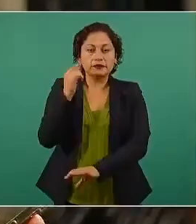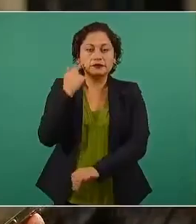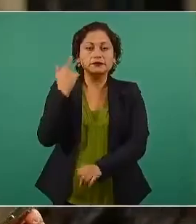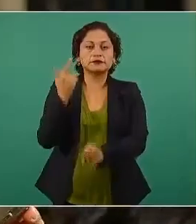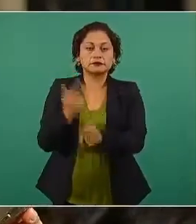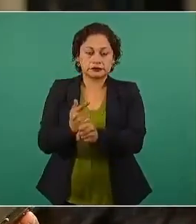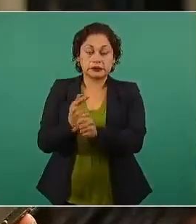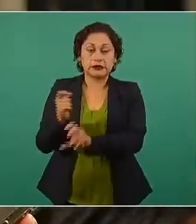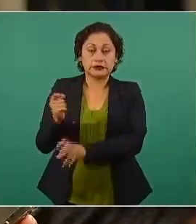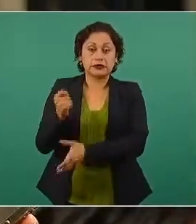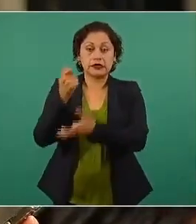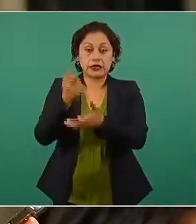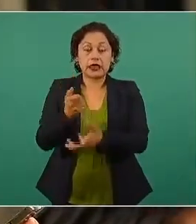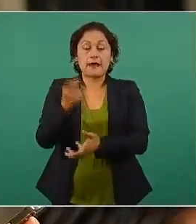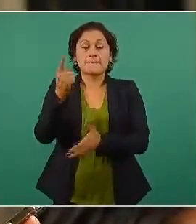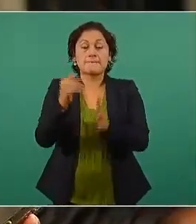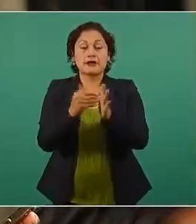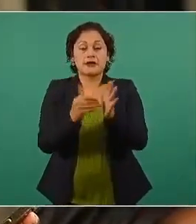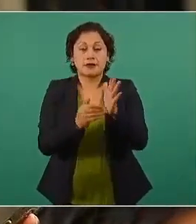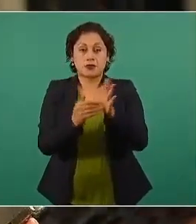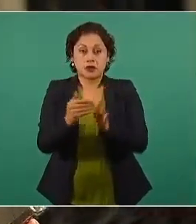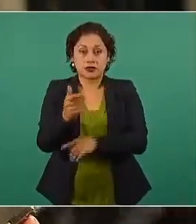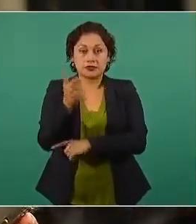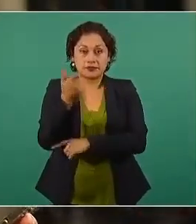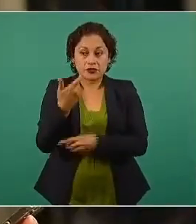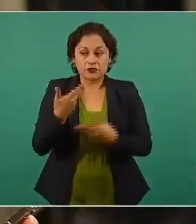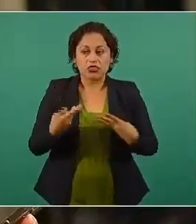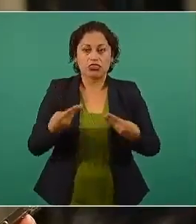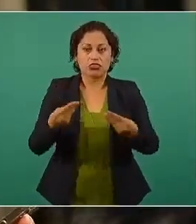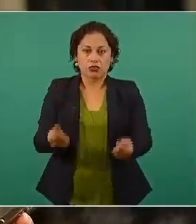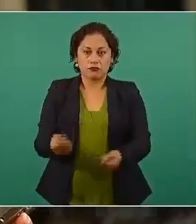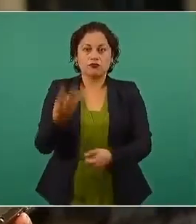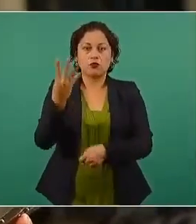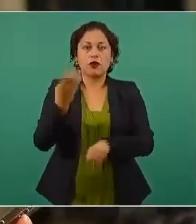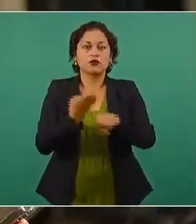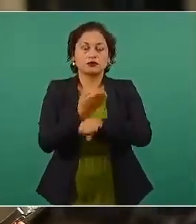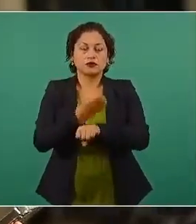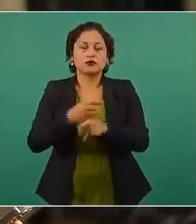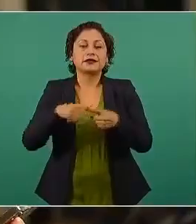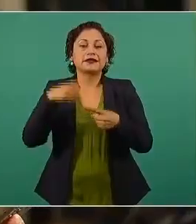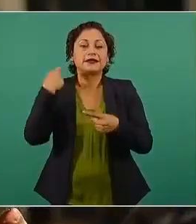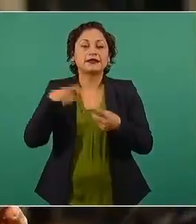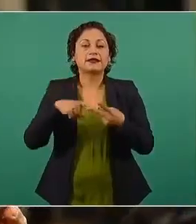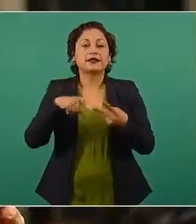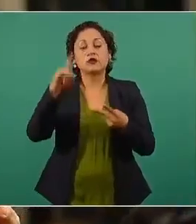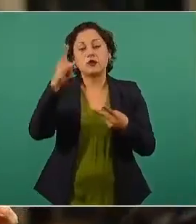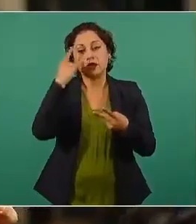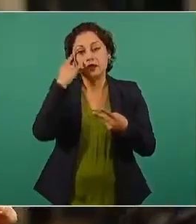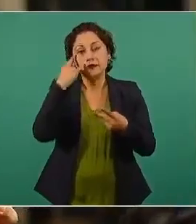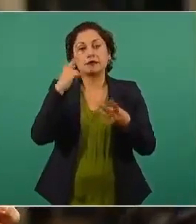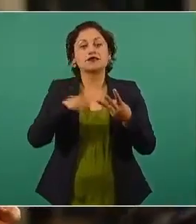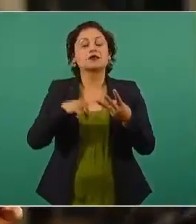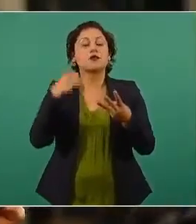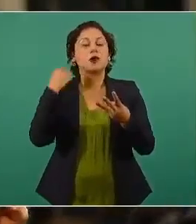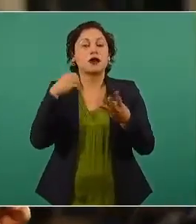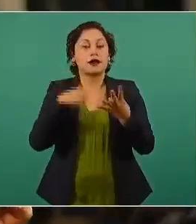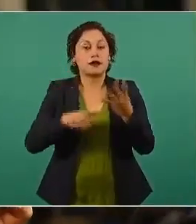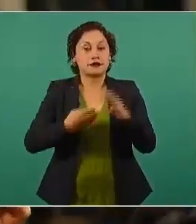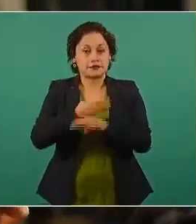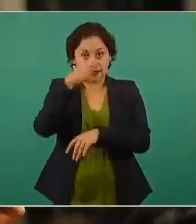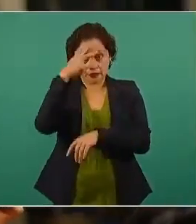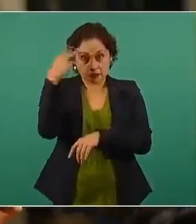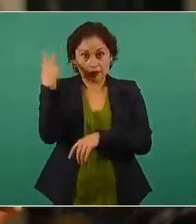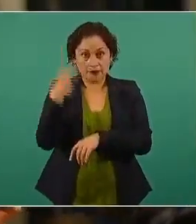erario público, en una operación en 4 entidades del país: Querétaro, Campeche, Oaxaca y el Estado de México. El modus operandi, la entrega por